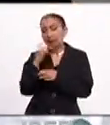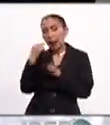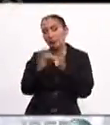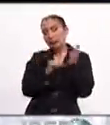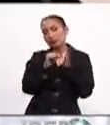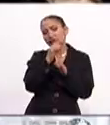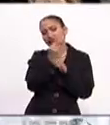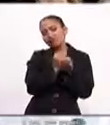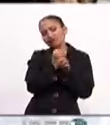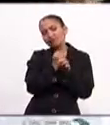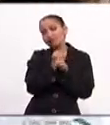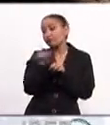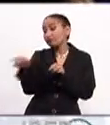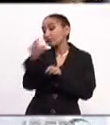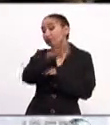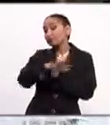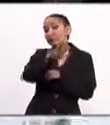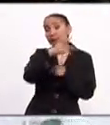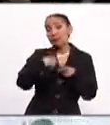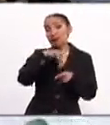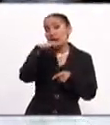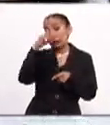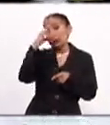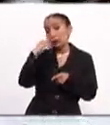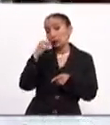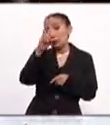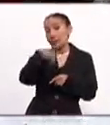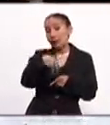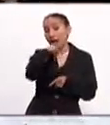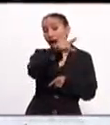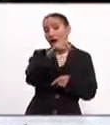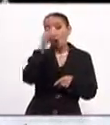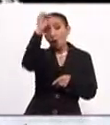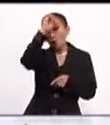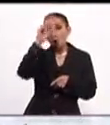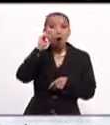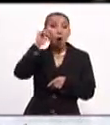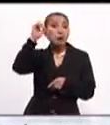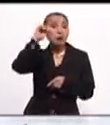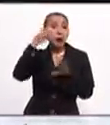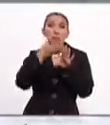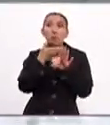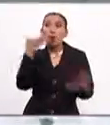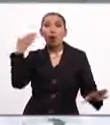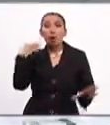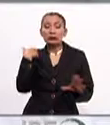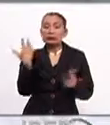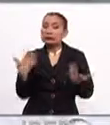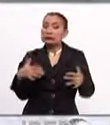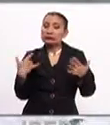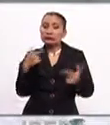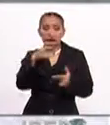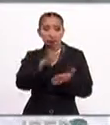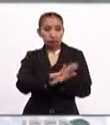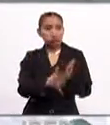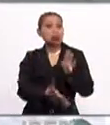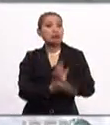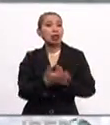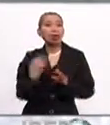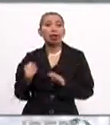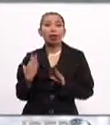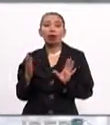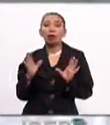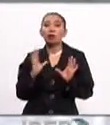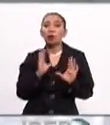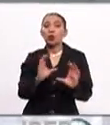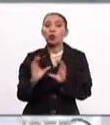de meses diciendo que la sociedad chilena tenía razón, que los obispos estaban muy comprometidos con el